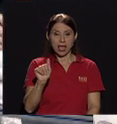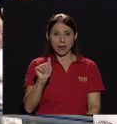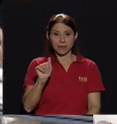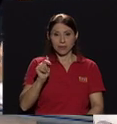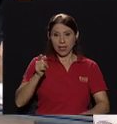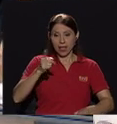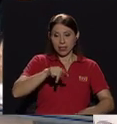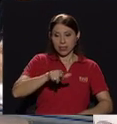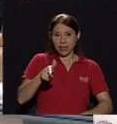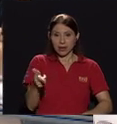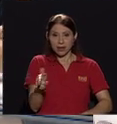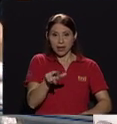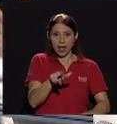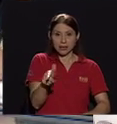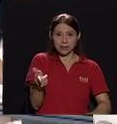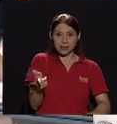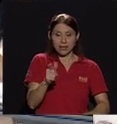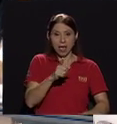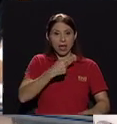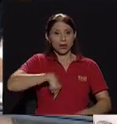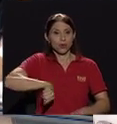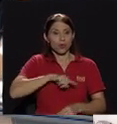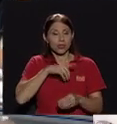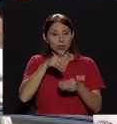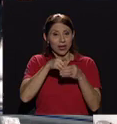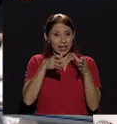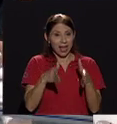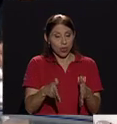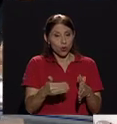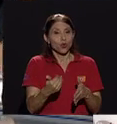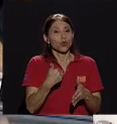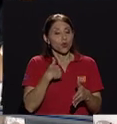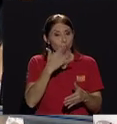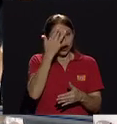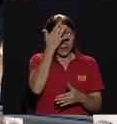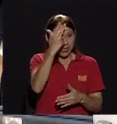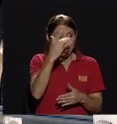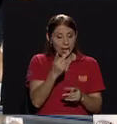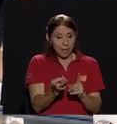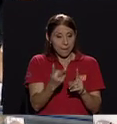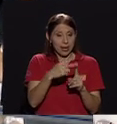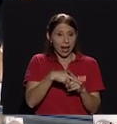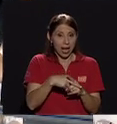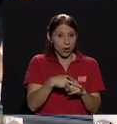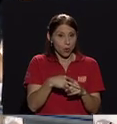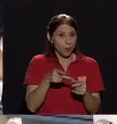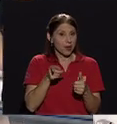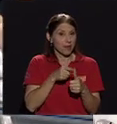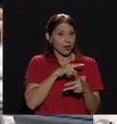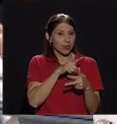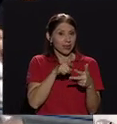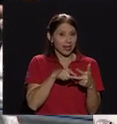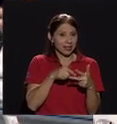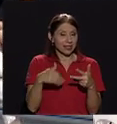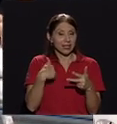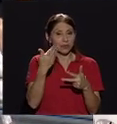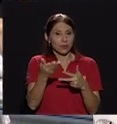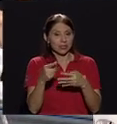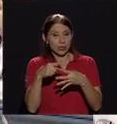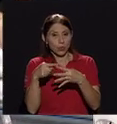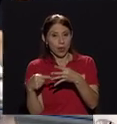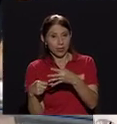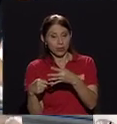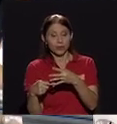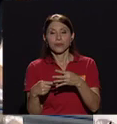la sabiduría de aplicar eso primero en 3 ámbitos y después en 4. En primer lugar,